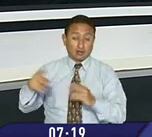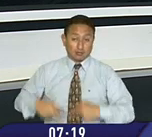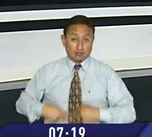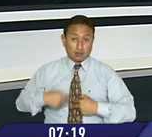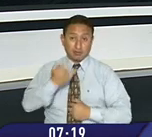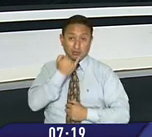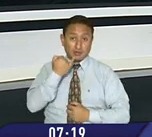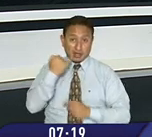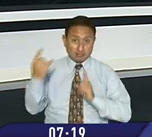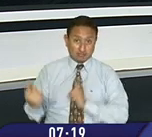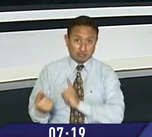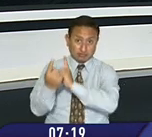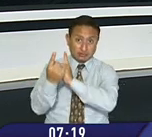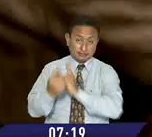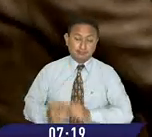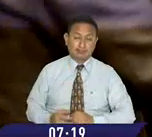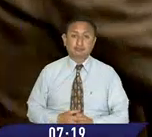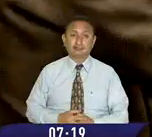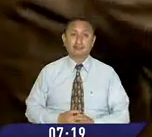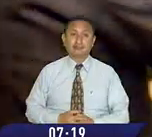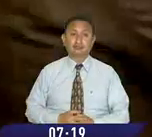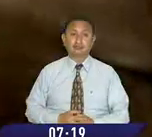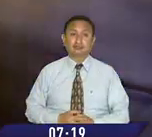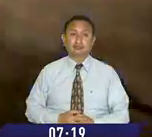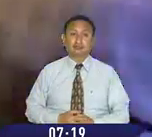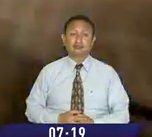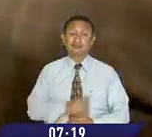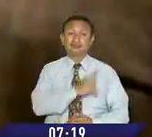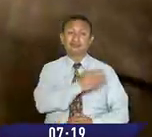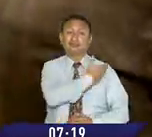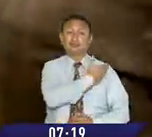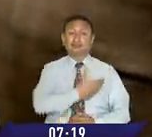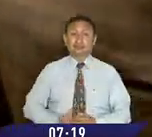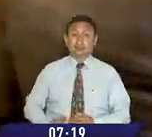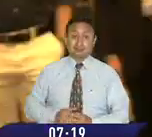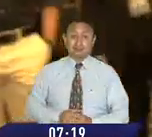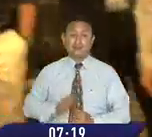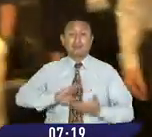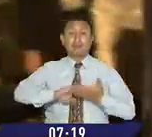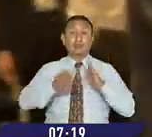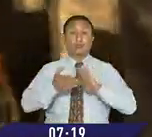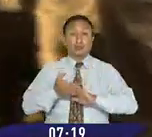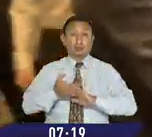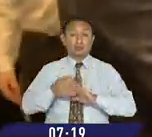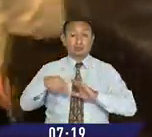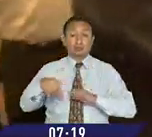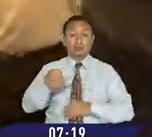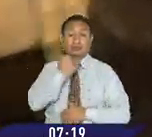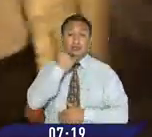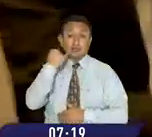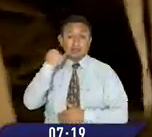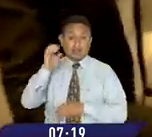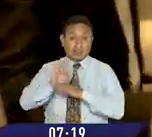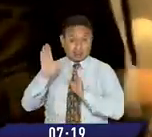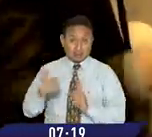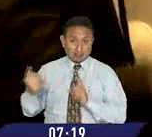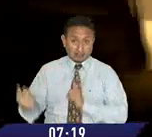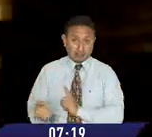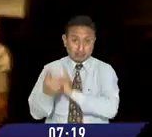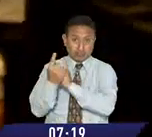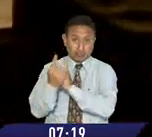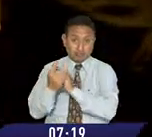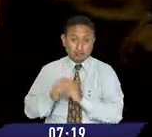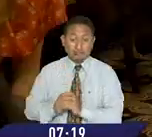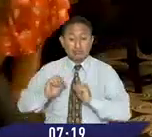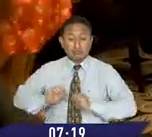país. El presidente Guillermo Lasso, en su reunión con la comunidad de compatriotas en Israel, adelantó el trabajo a realizar frente